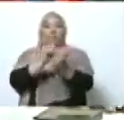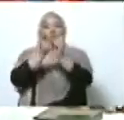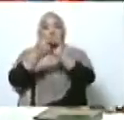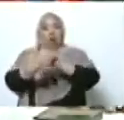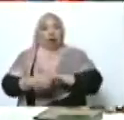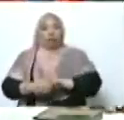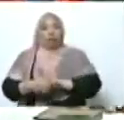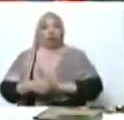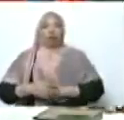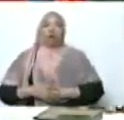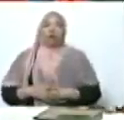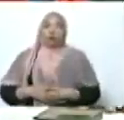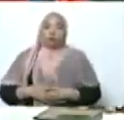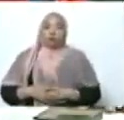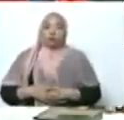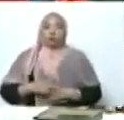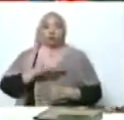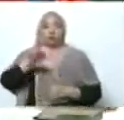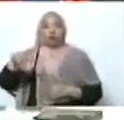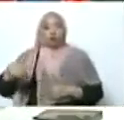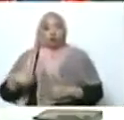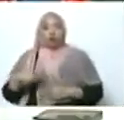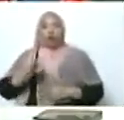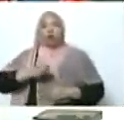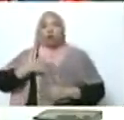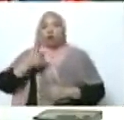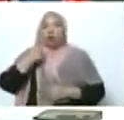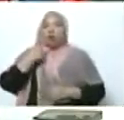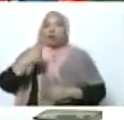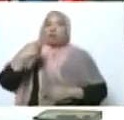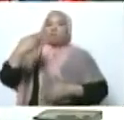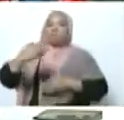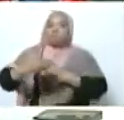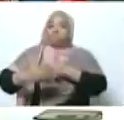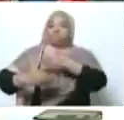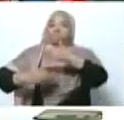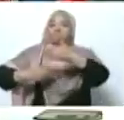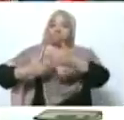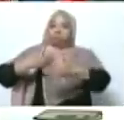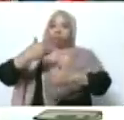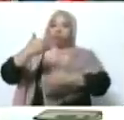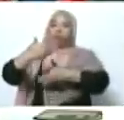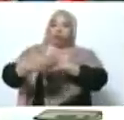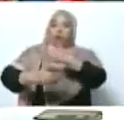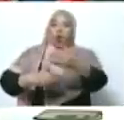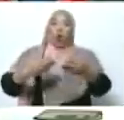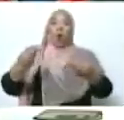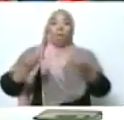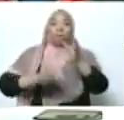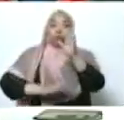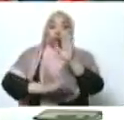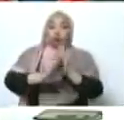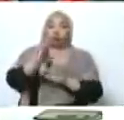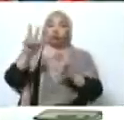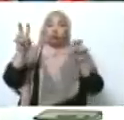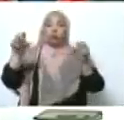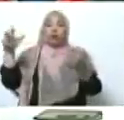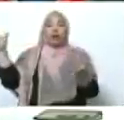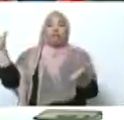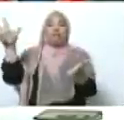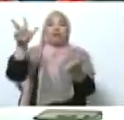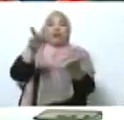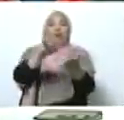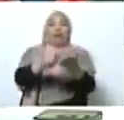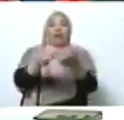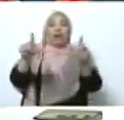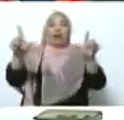Y hoy día nosotros podemos decir que hemos avanzado muchísimo. Con la aprobación de esta ley avanzaremos